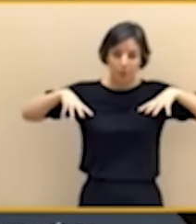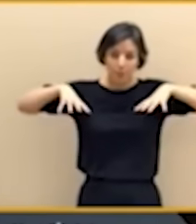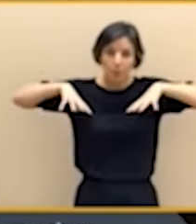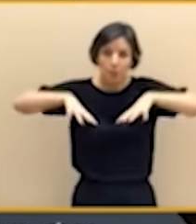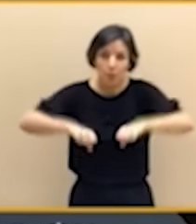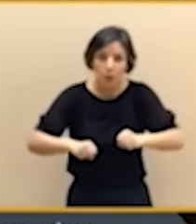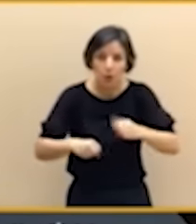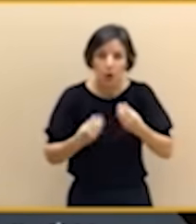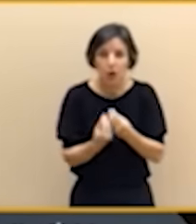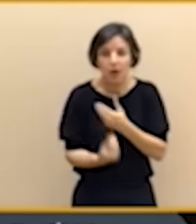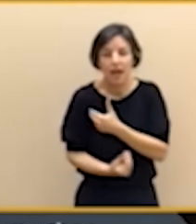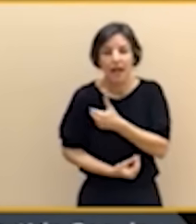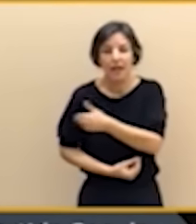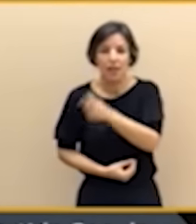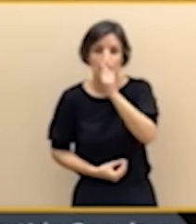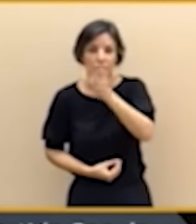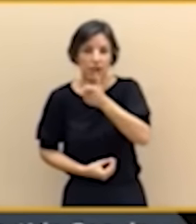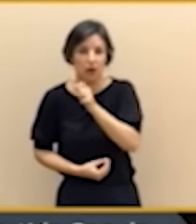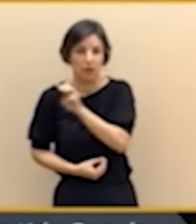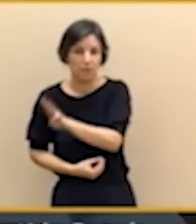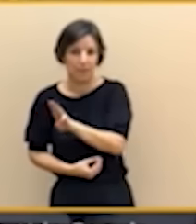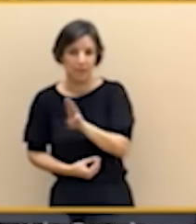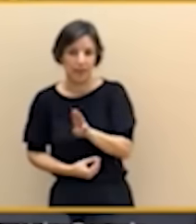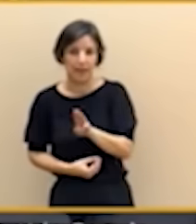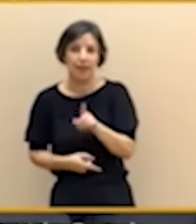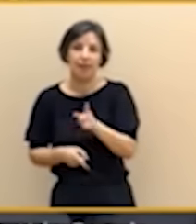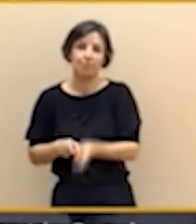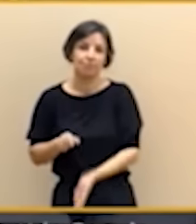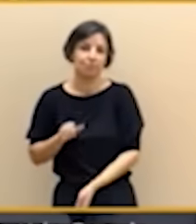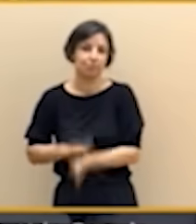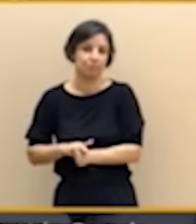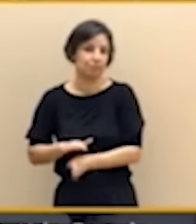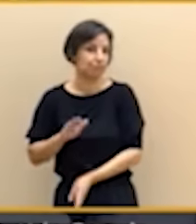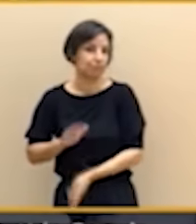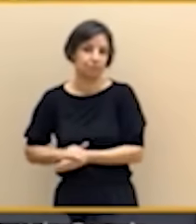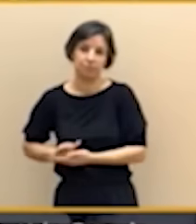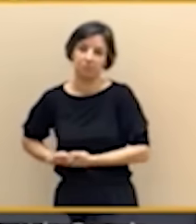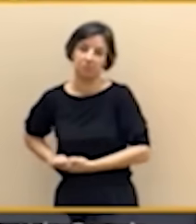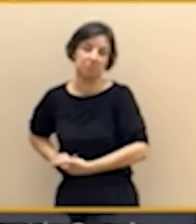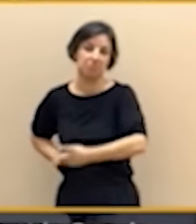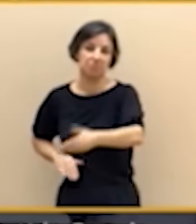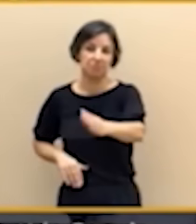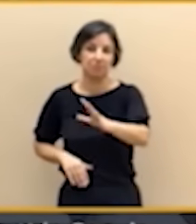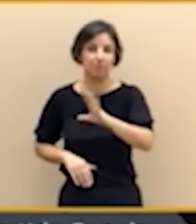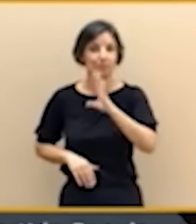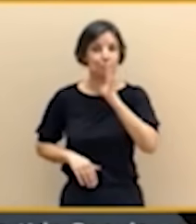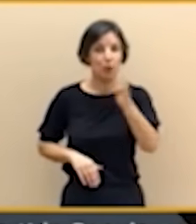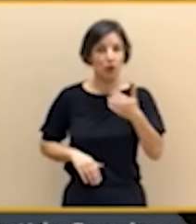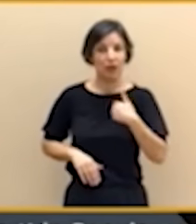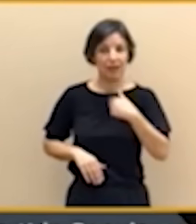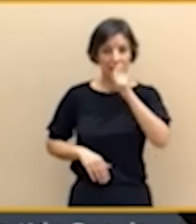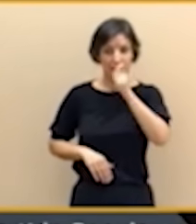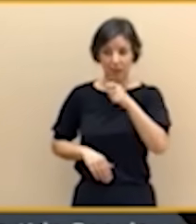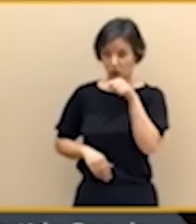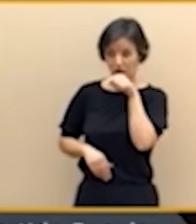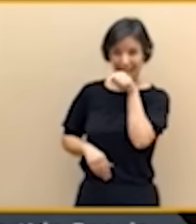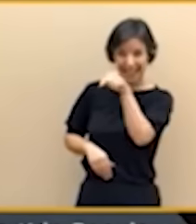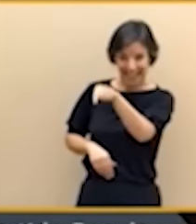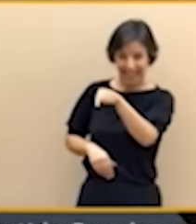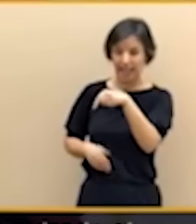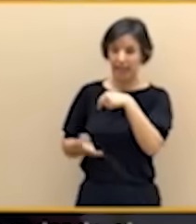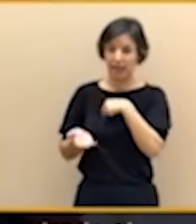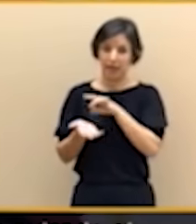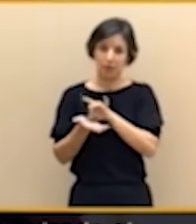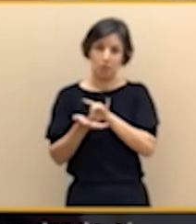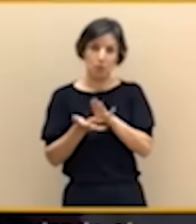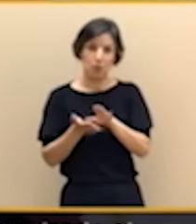seguirán, porque no ha sido el señor Feijóo quien ha expulsado al neofascismo de los gobiernos por ir demasiado